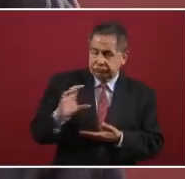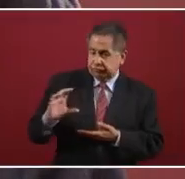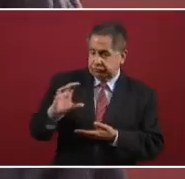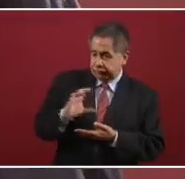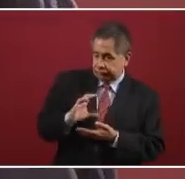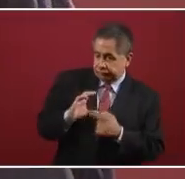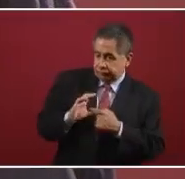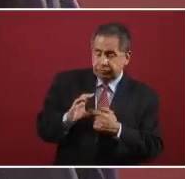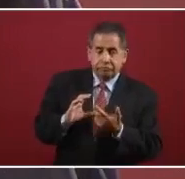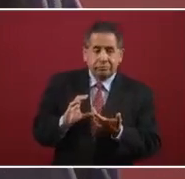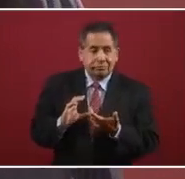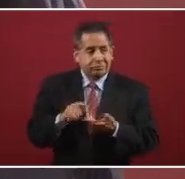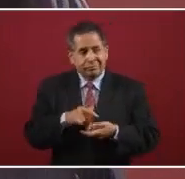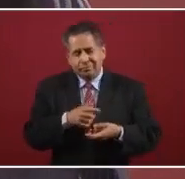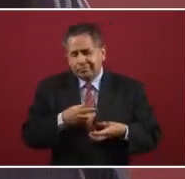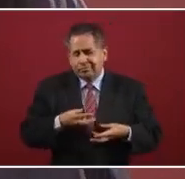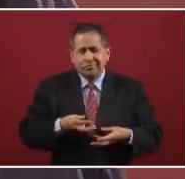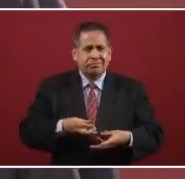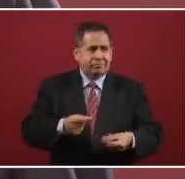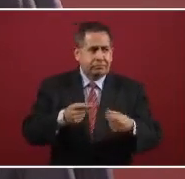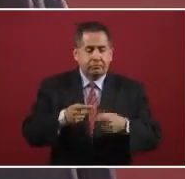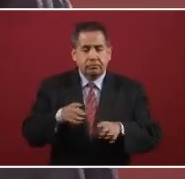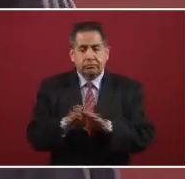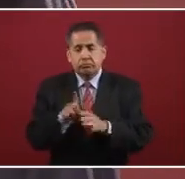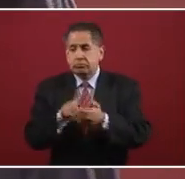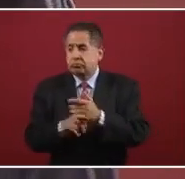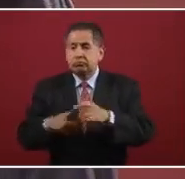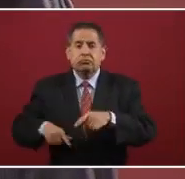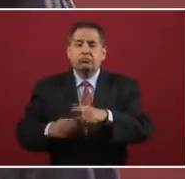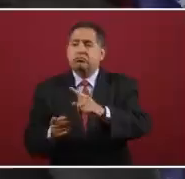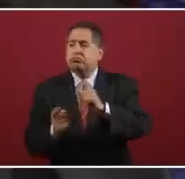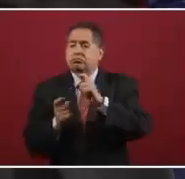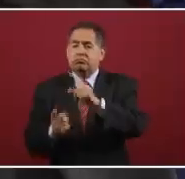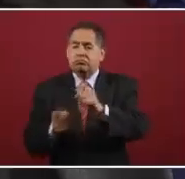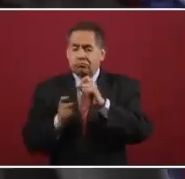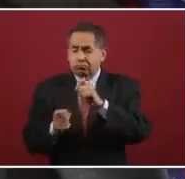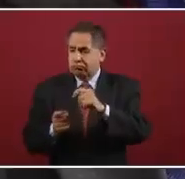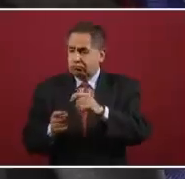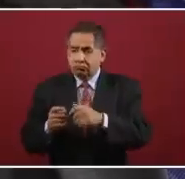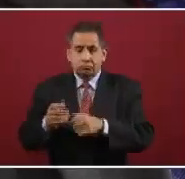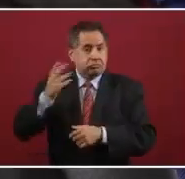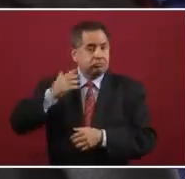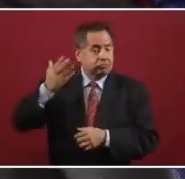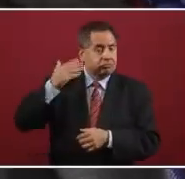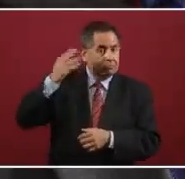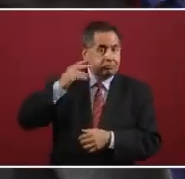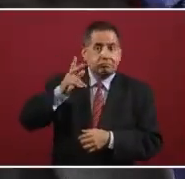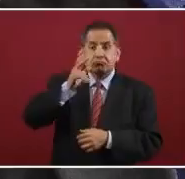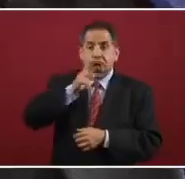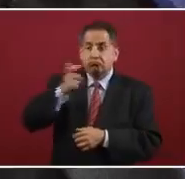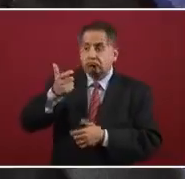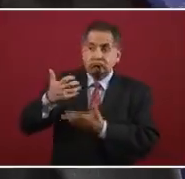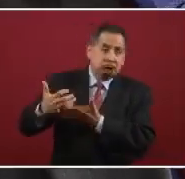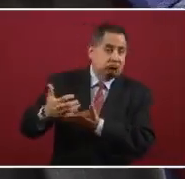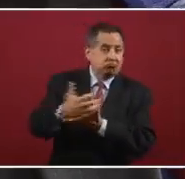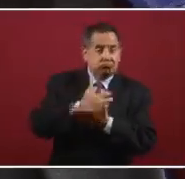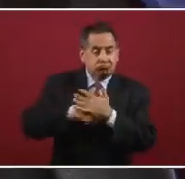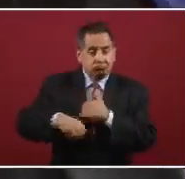que fue cuando más dinero se ha recibido por los precios altos del